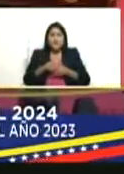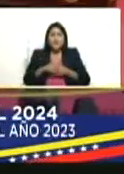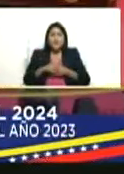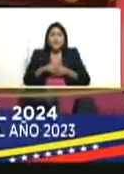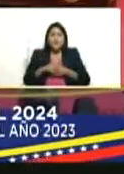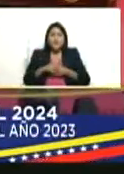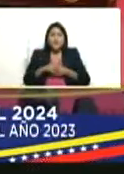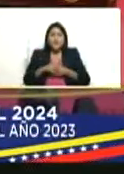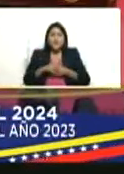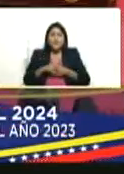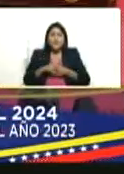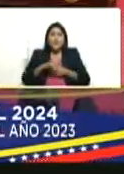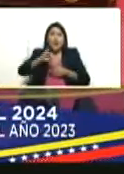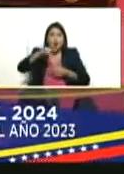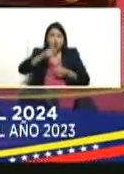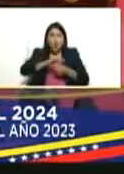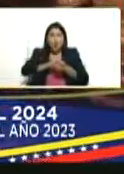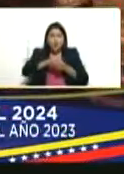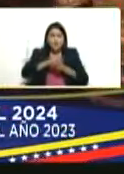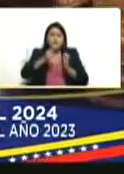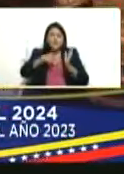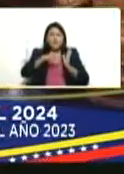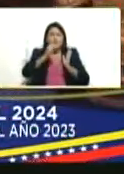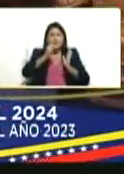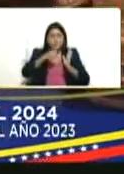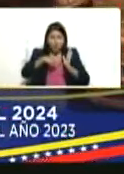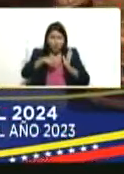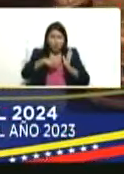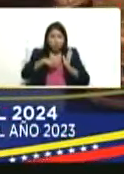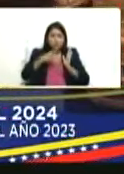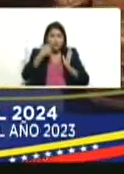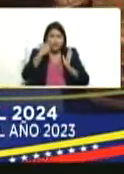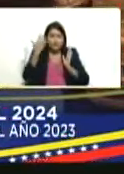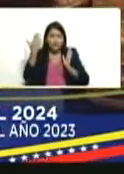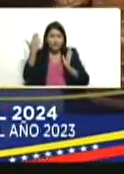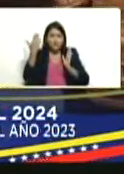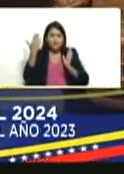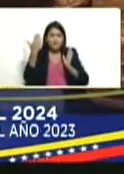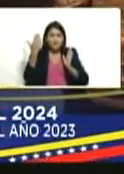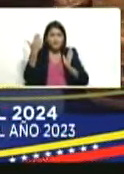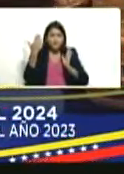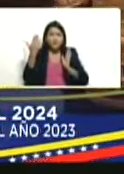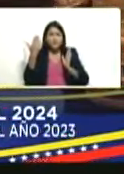Y Jorge procedió a firmarlo, como ustedes pueden verlo.